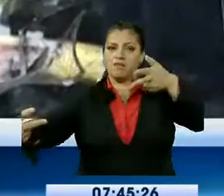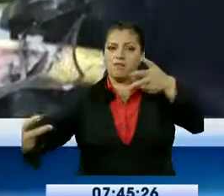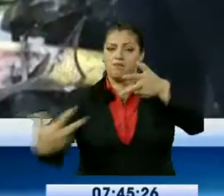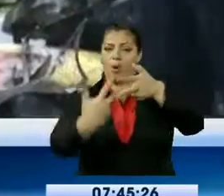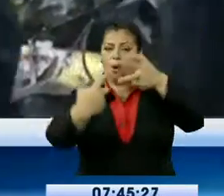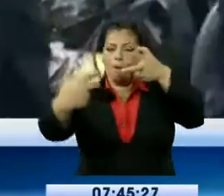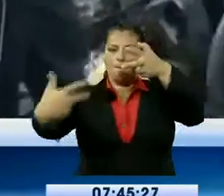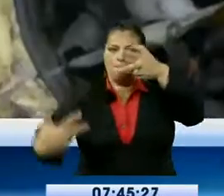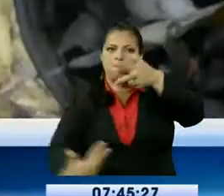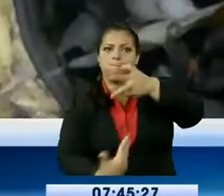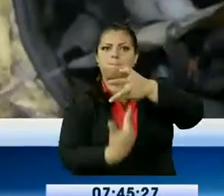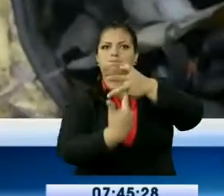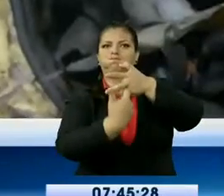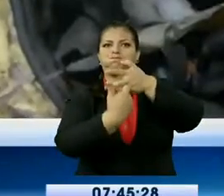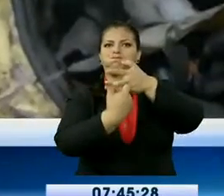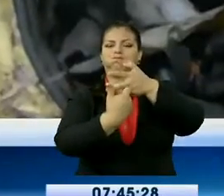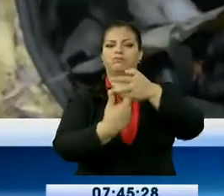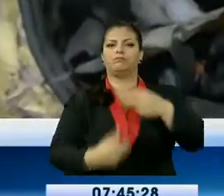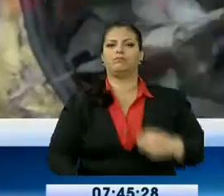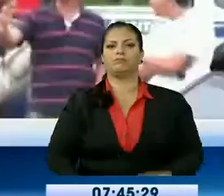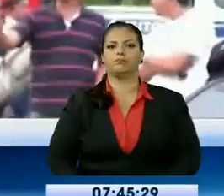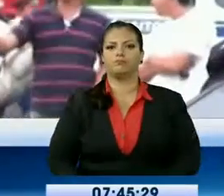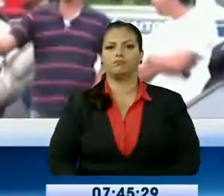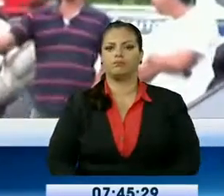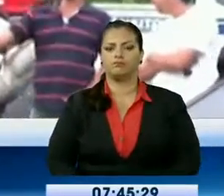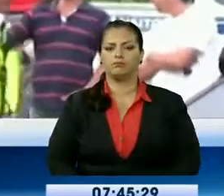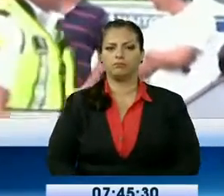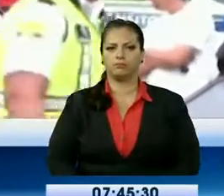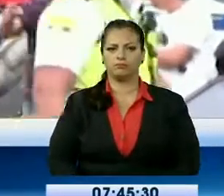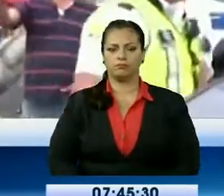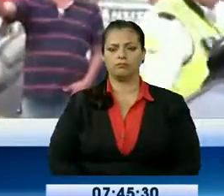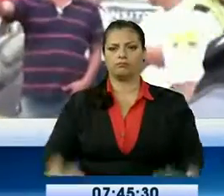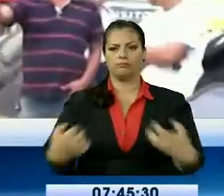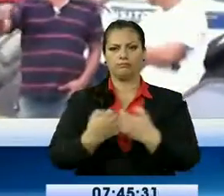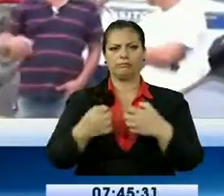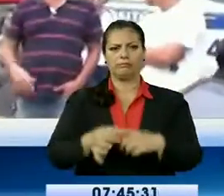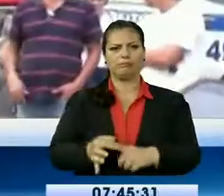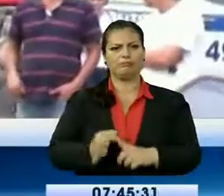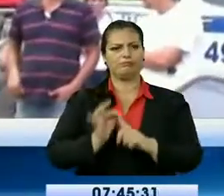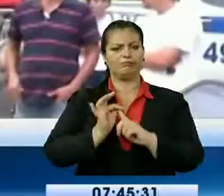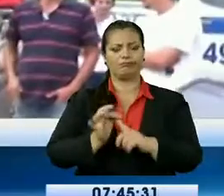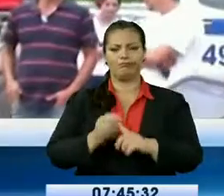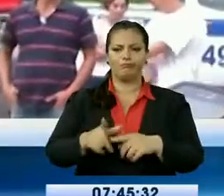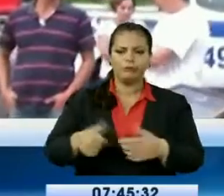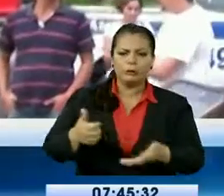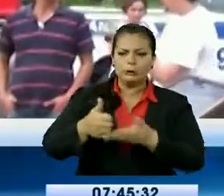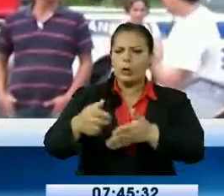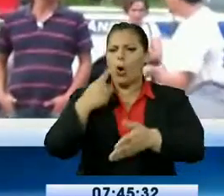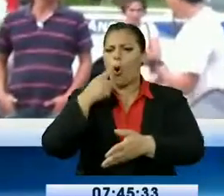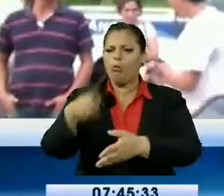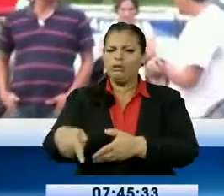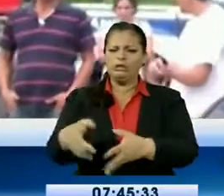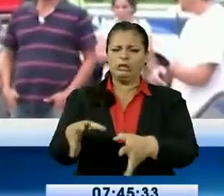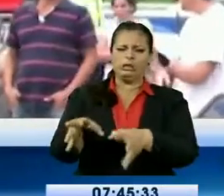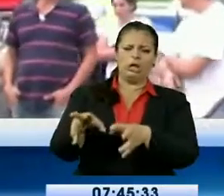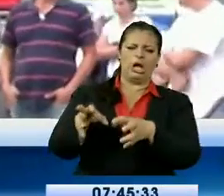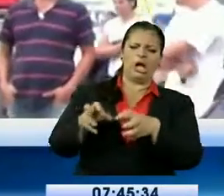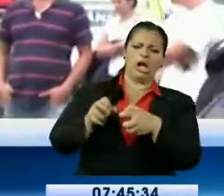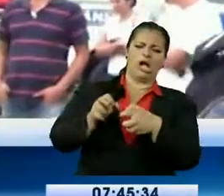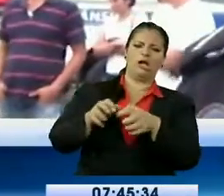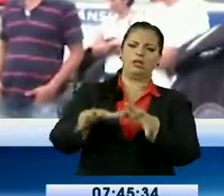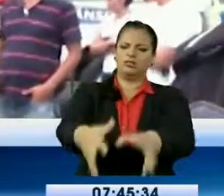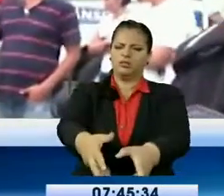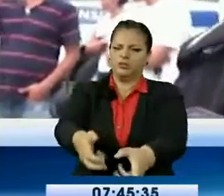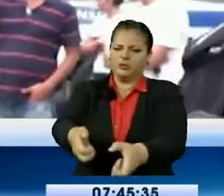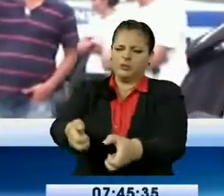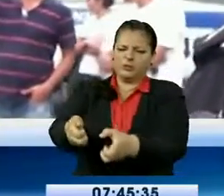para liberar el cuerpo del profesional del volante. Unos 15 a 20 minutos, no máximo. Utilizamos equipos hidráulicos, lo cual nos facilitó el trabajo para poder